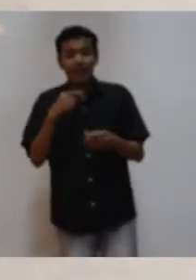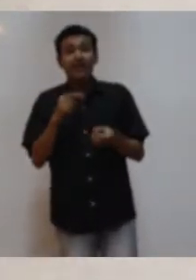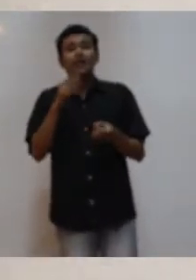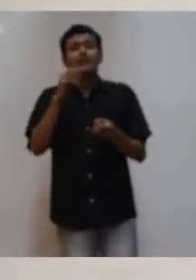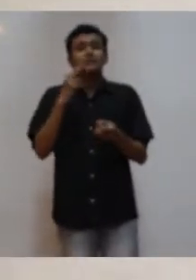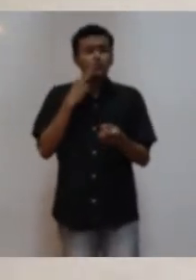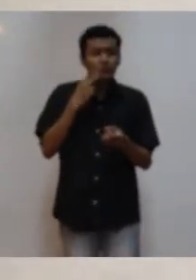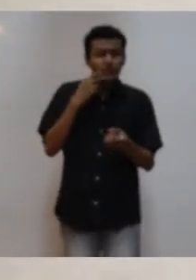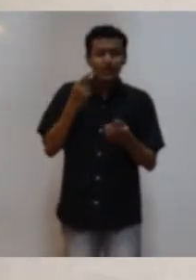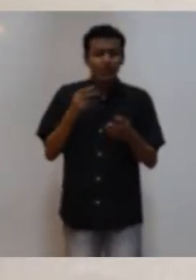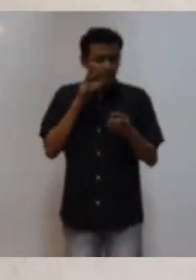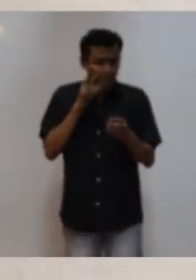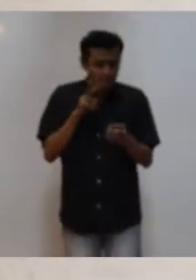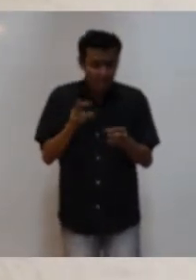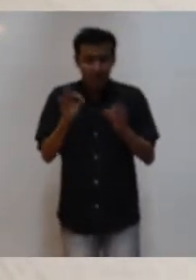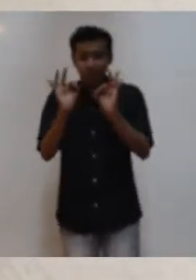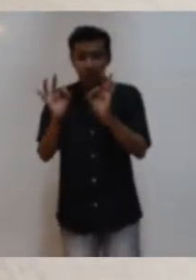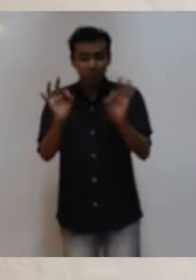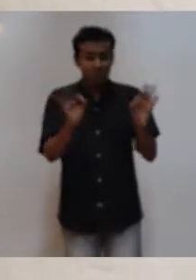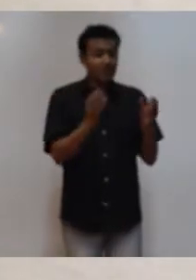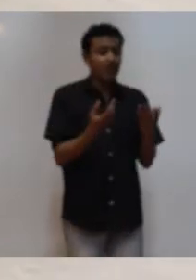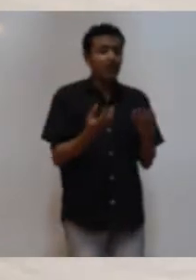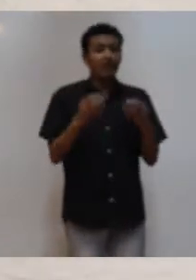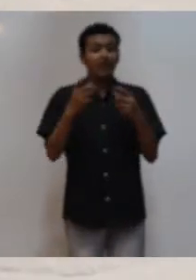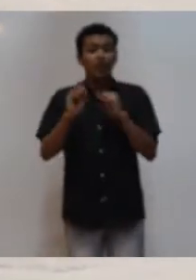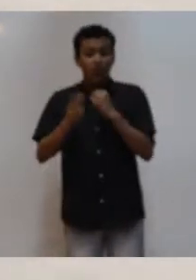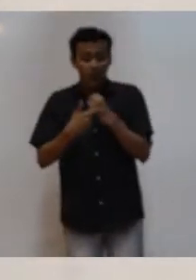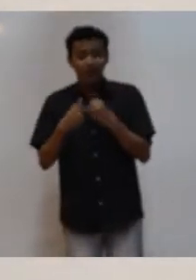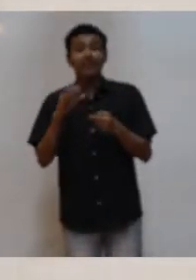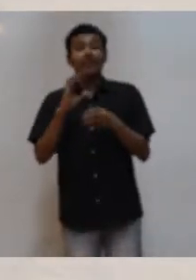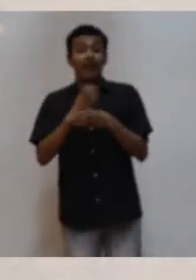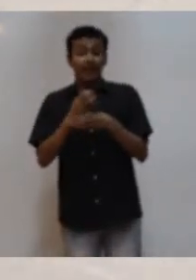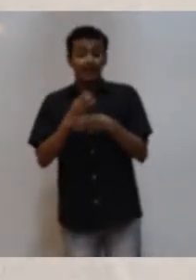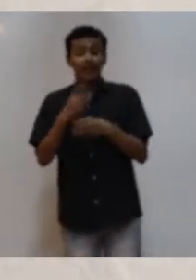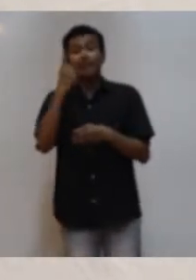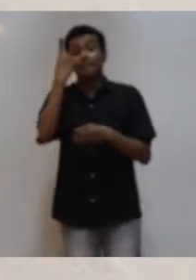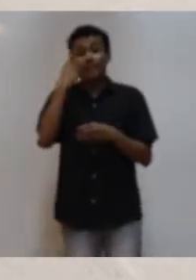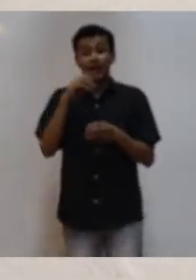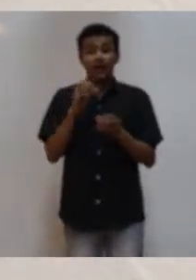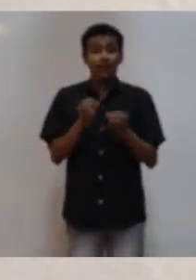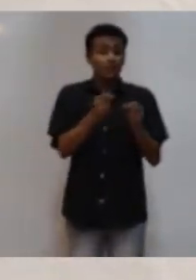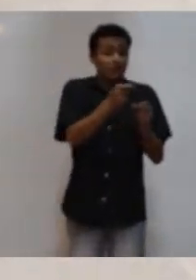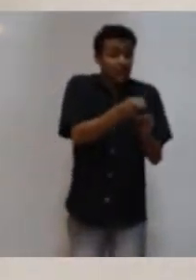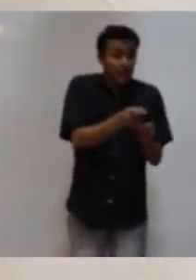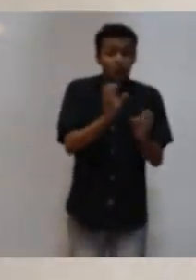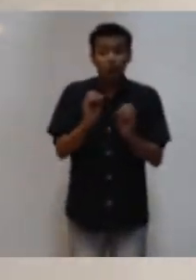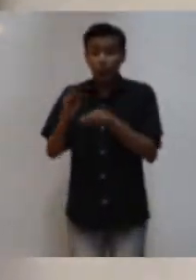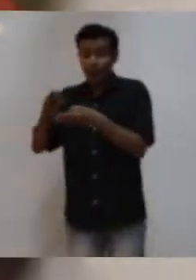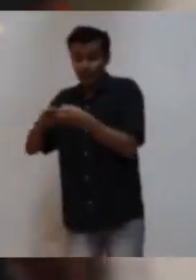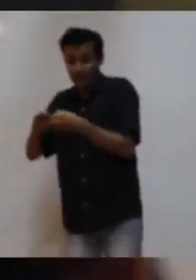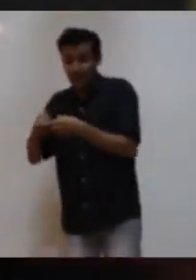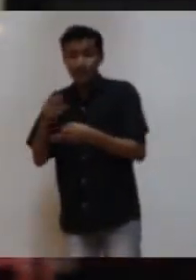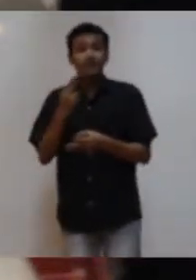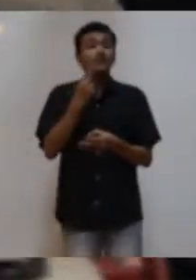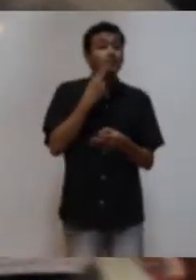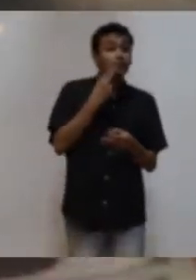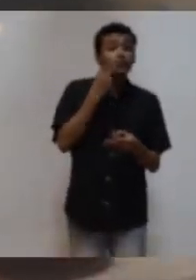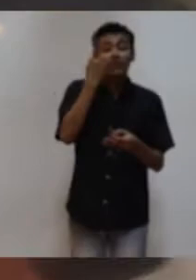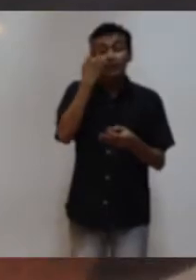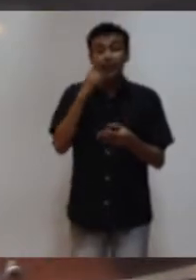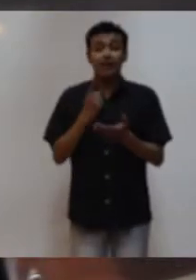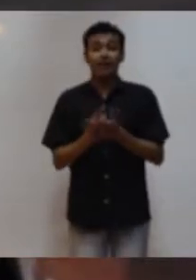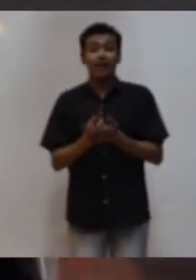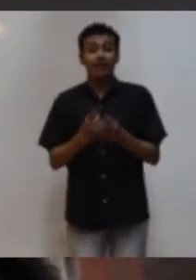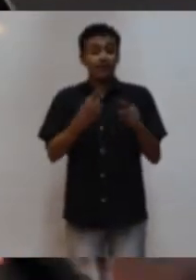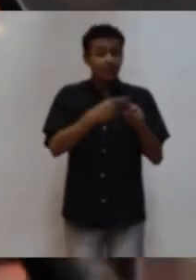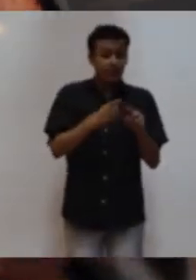el cual sirve para verificar la calidad y cualidades del café tanto en grano como en estás y está compuesto de